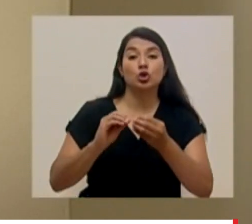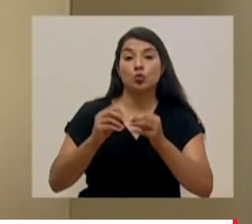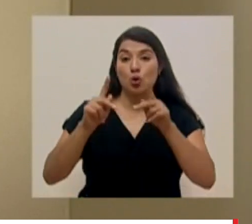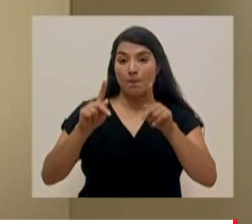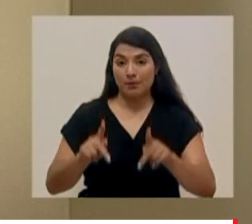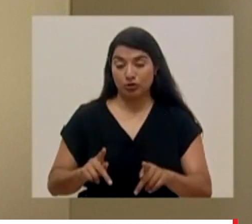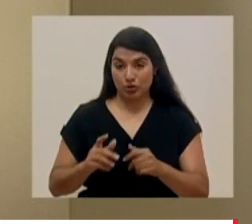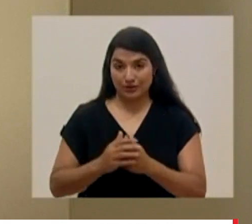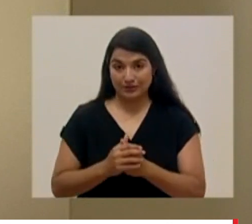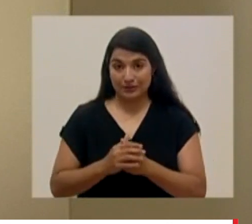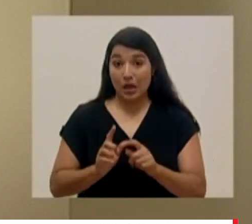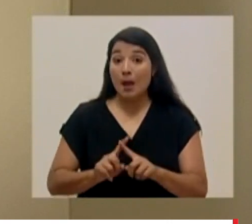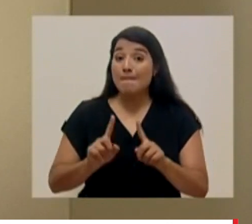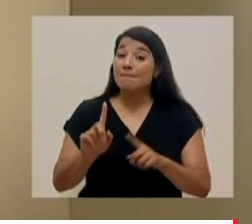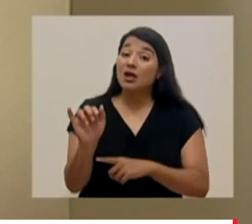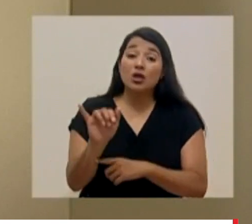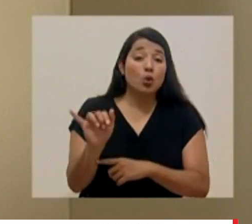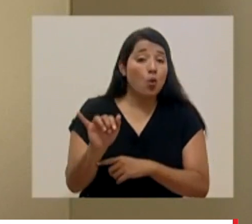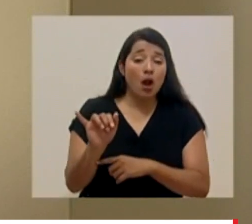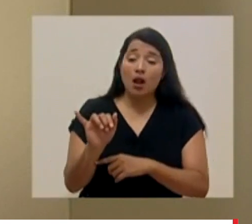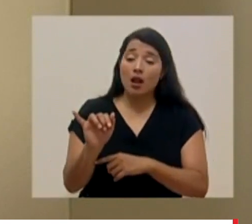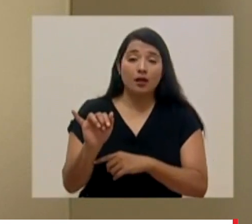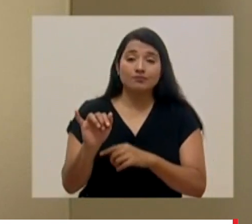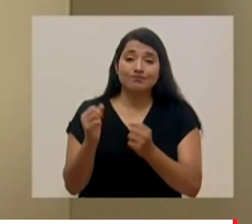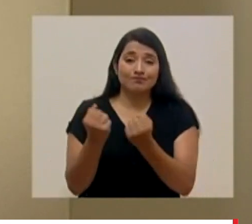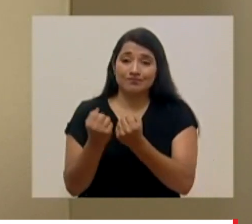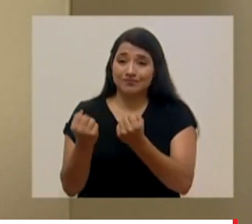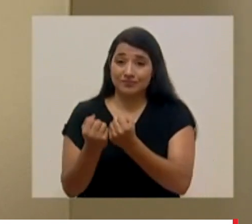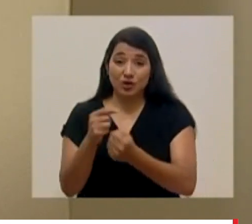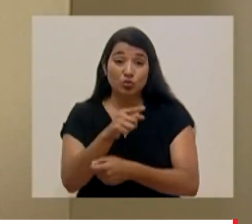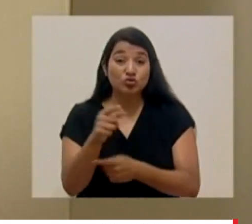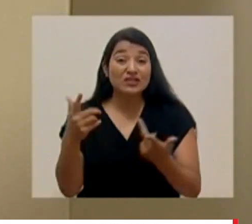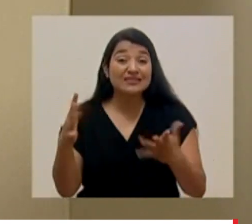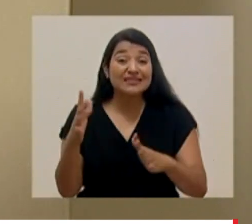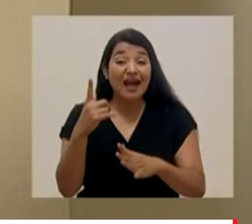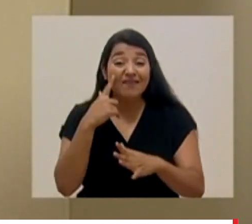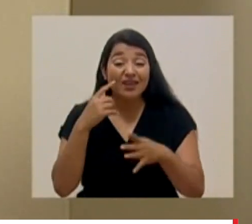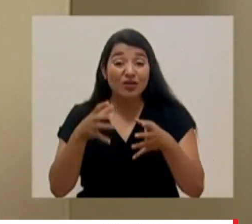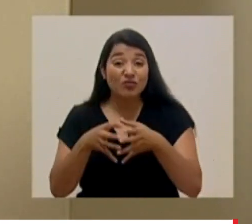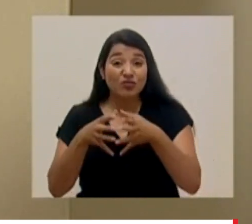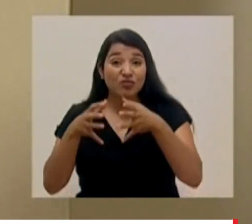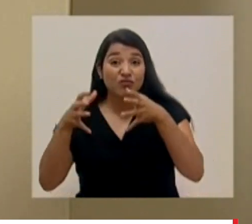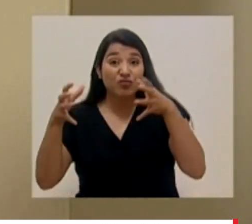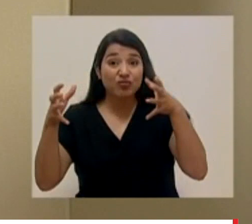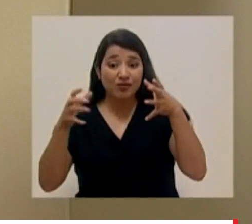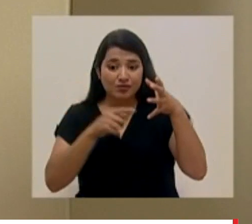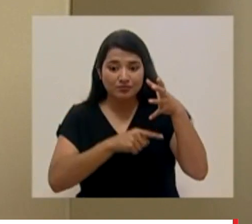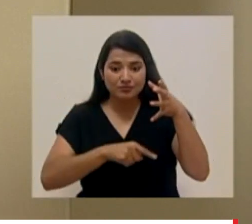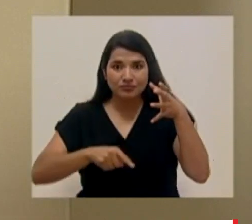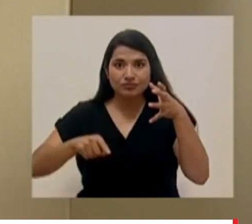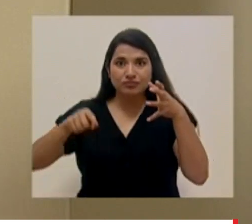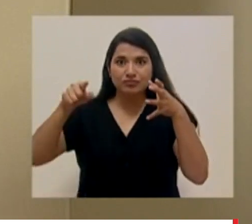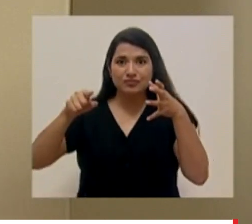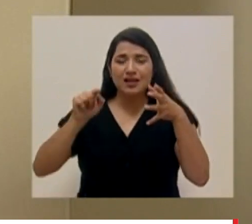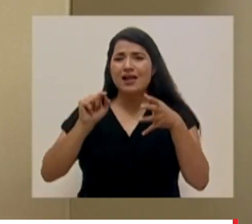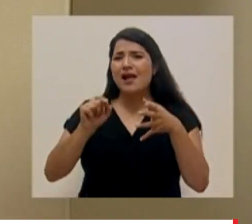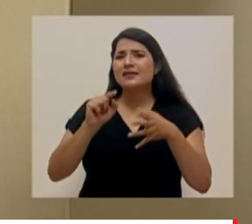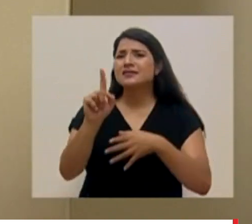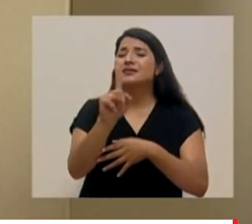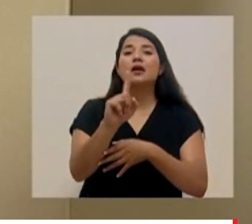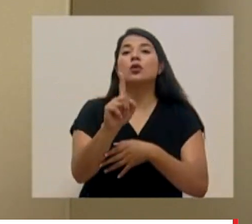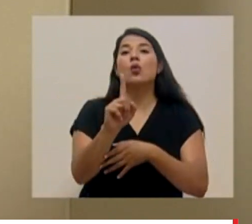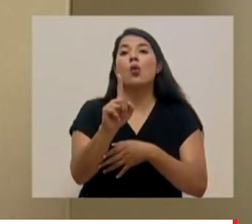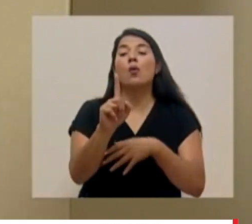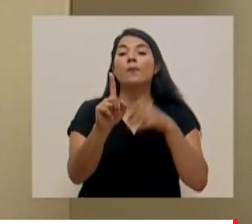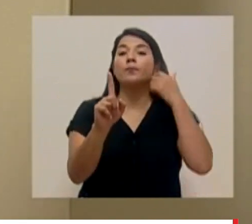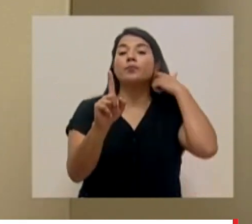posibles, pero igual se van a saturar. Ustedes vieron la curva. La curva no es una curva que crece,